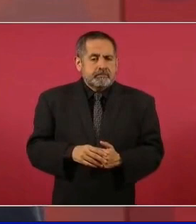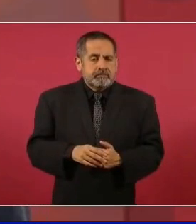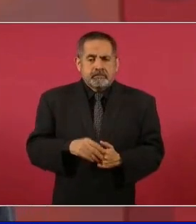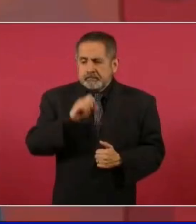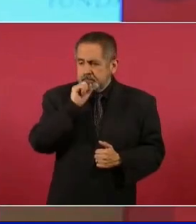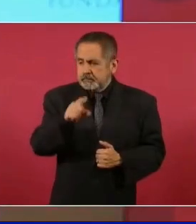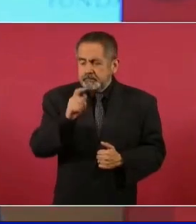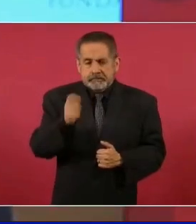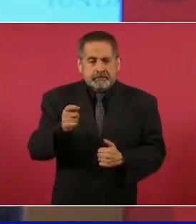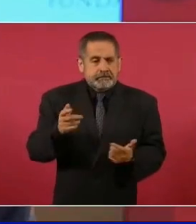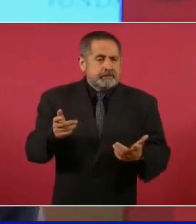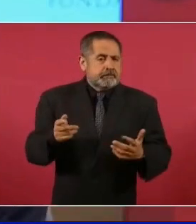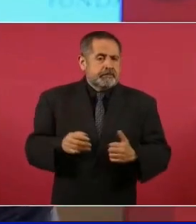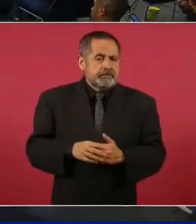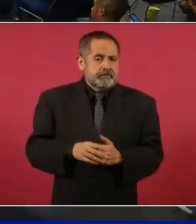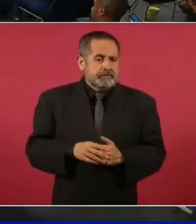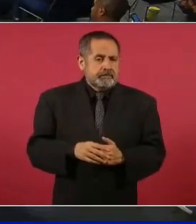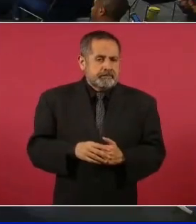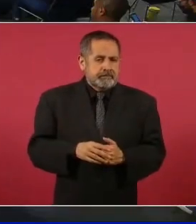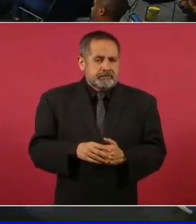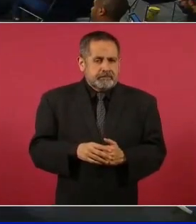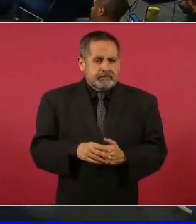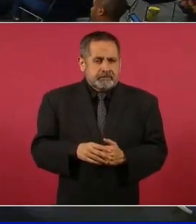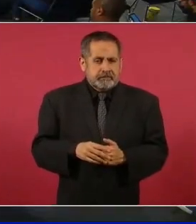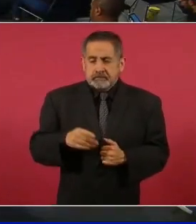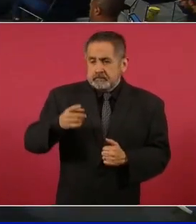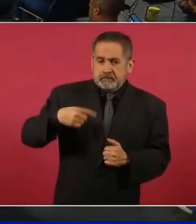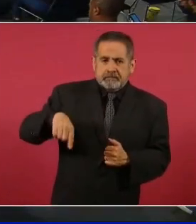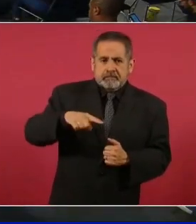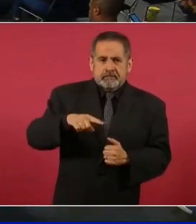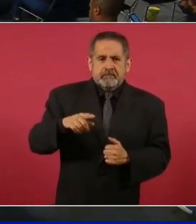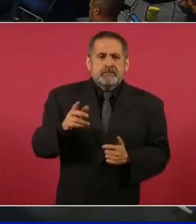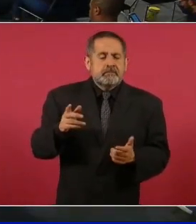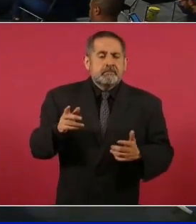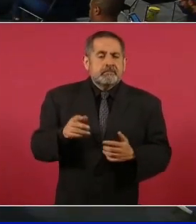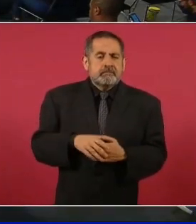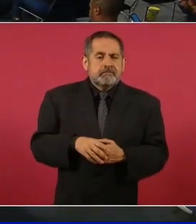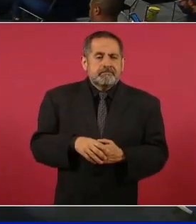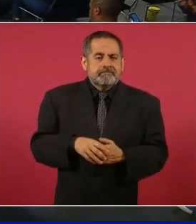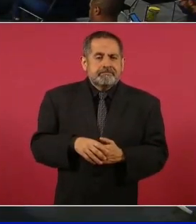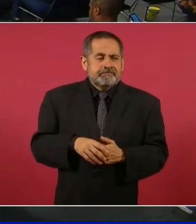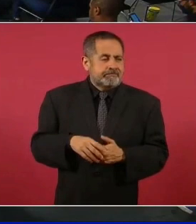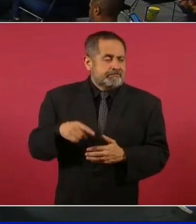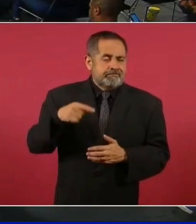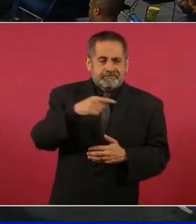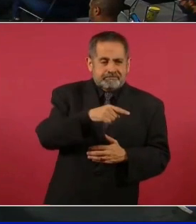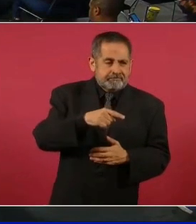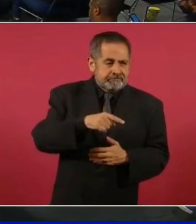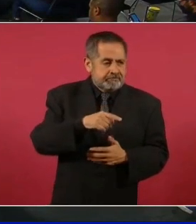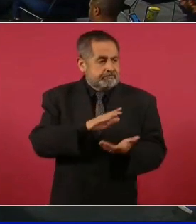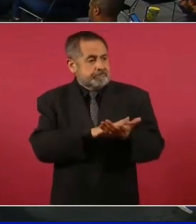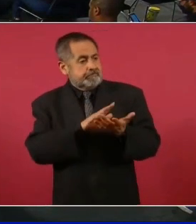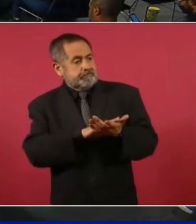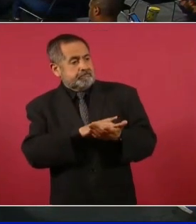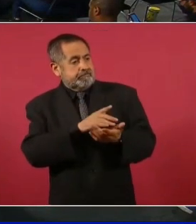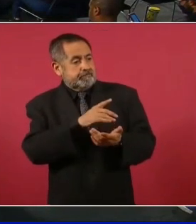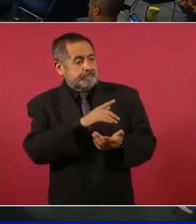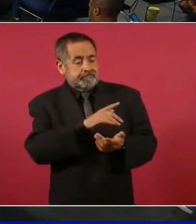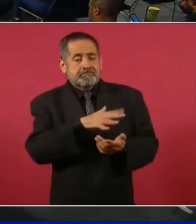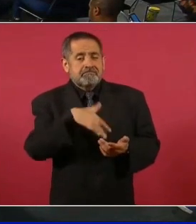el que ya no se le reconozca a estos corruptos